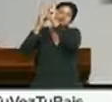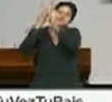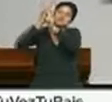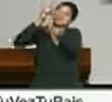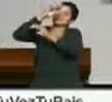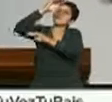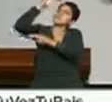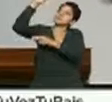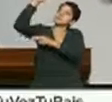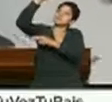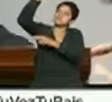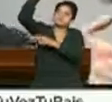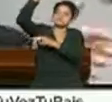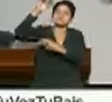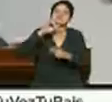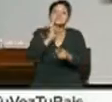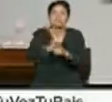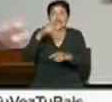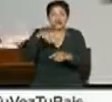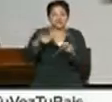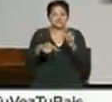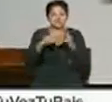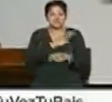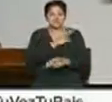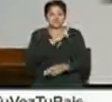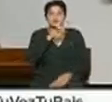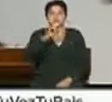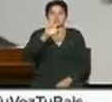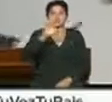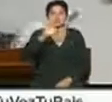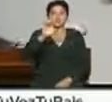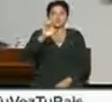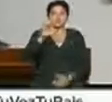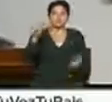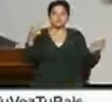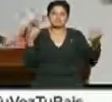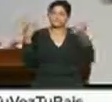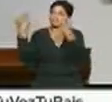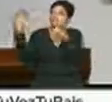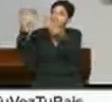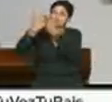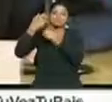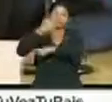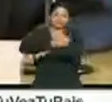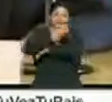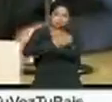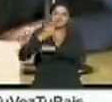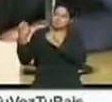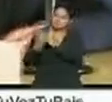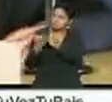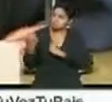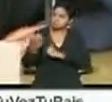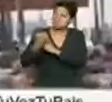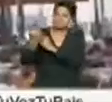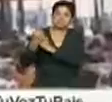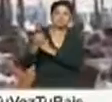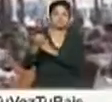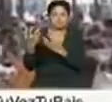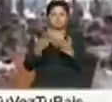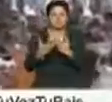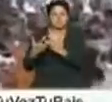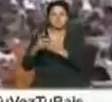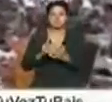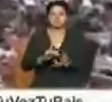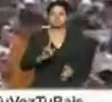Kursk y la UTE del Ecuador. Este satélite se va a lanzar próximamente. El diplomático ruso explicó